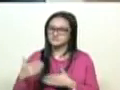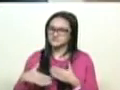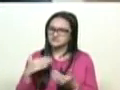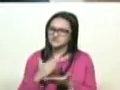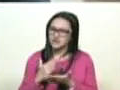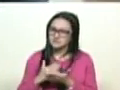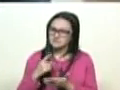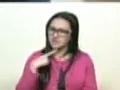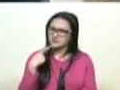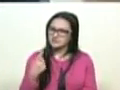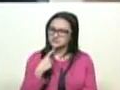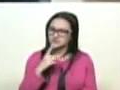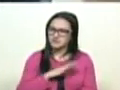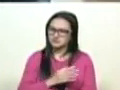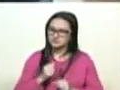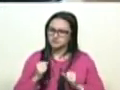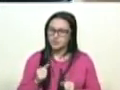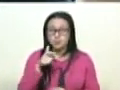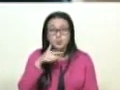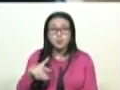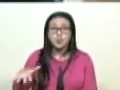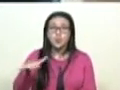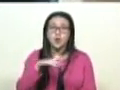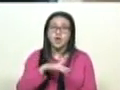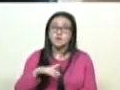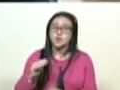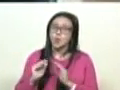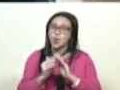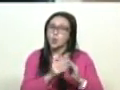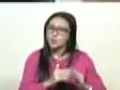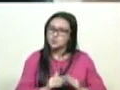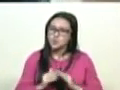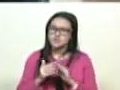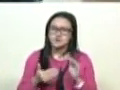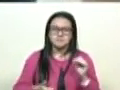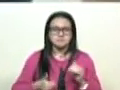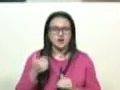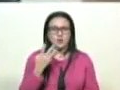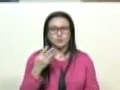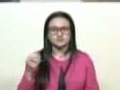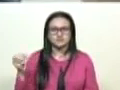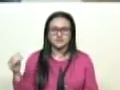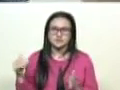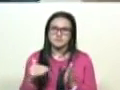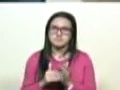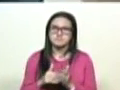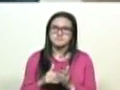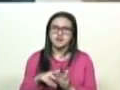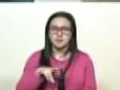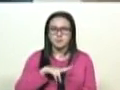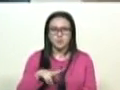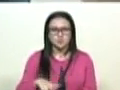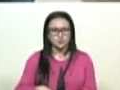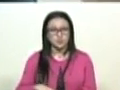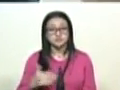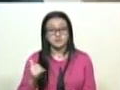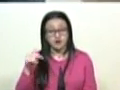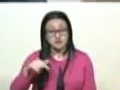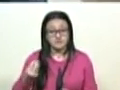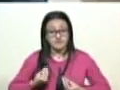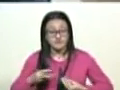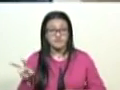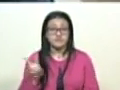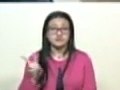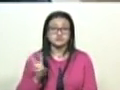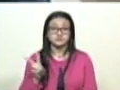reforzar con un pueblo tan querido, que tiene una comunidad de más de 400.000 portugueses directos aquí en Venezuela, teníamos